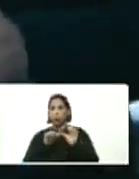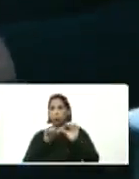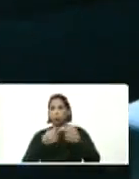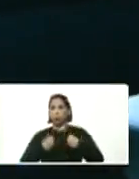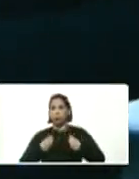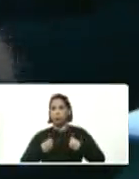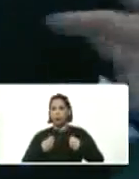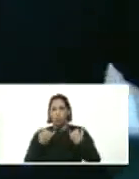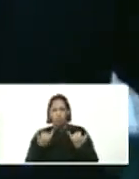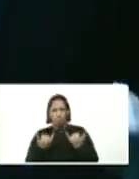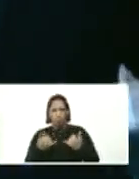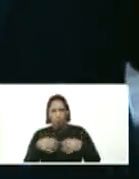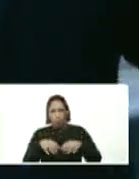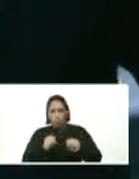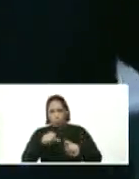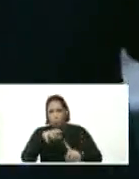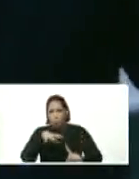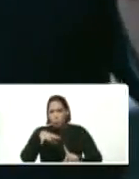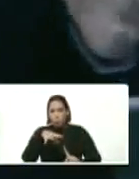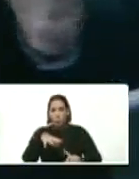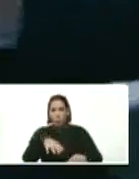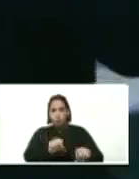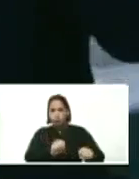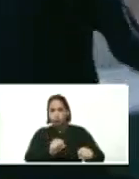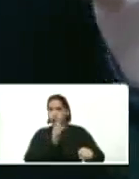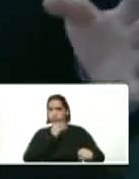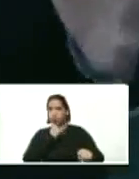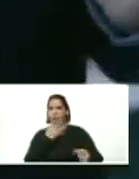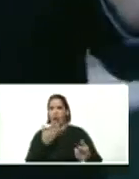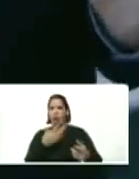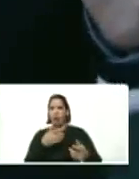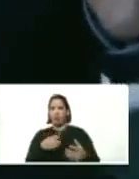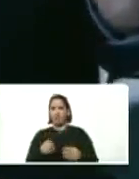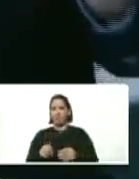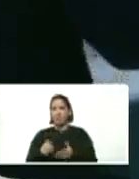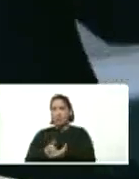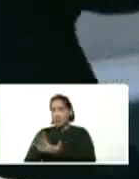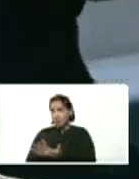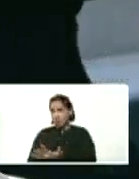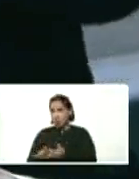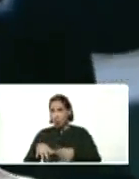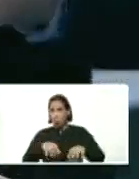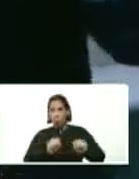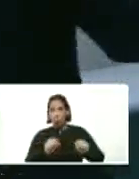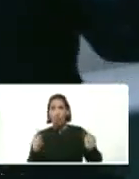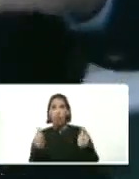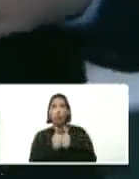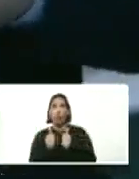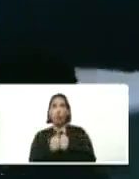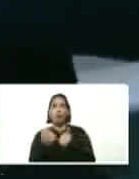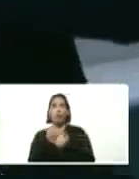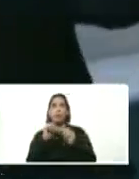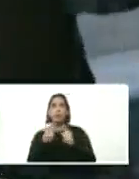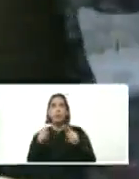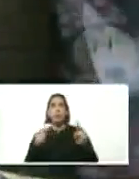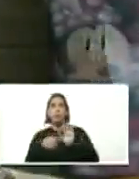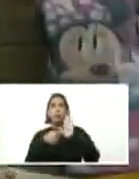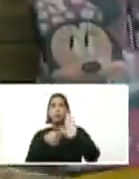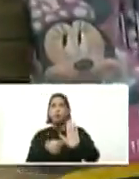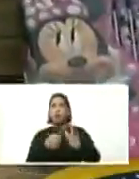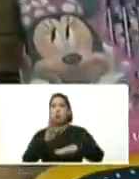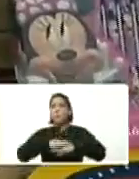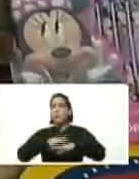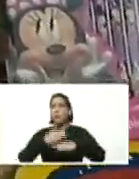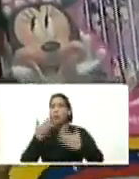hegemonía imperial. Recordemos que no salimos de la colonia con la independencia, pero ahí muestra por